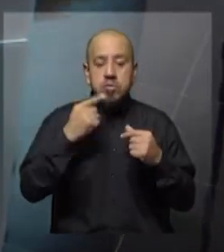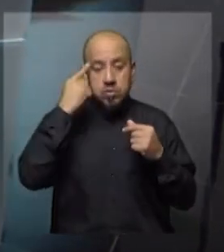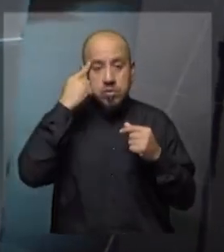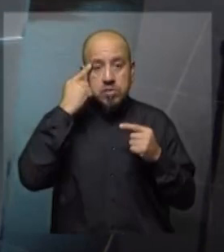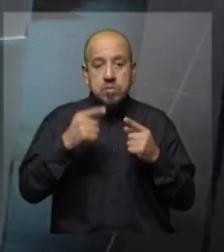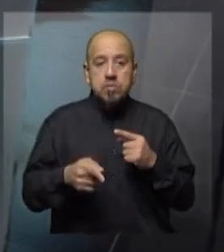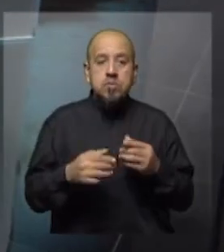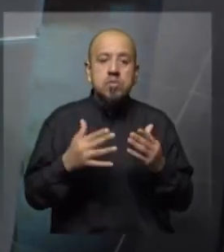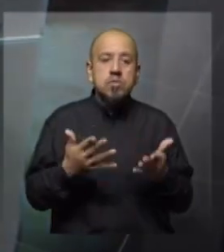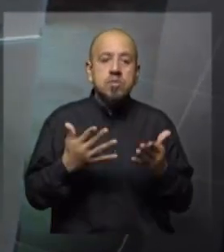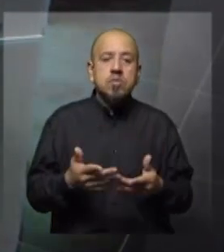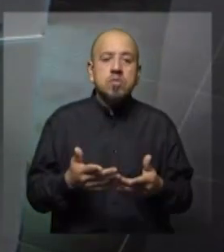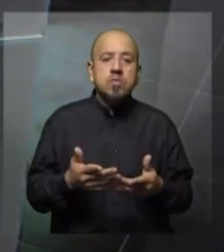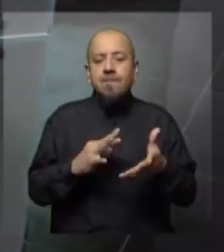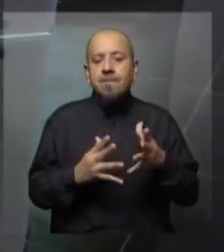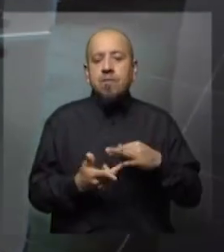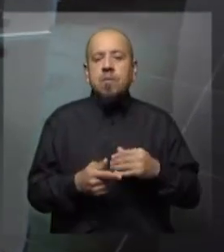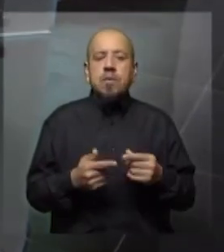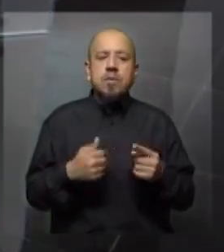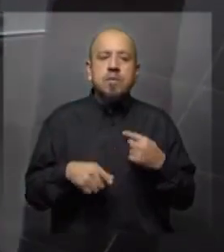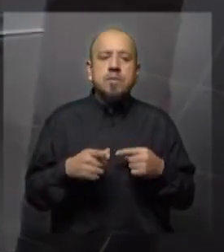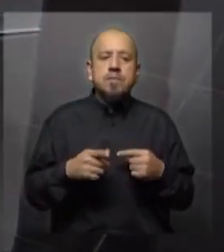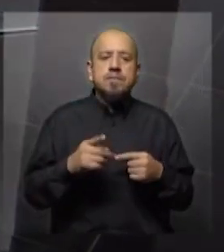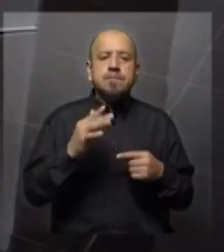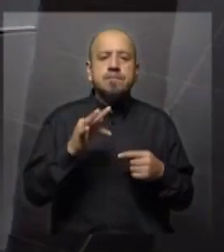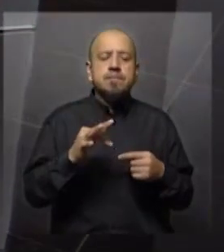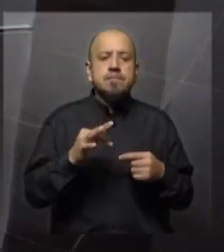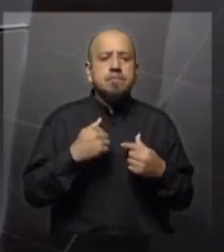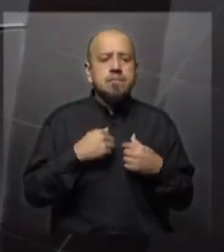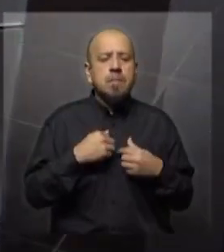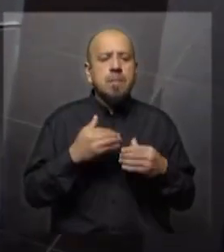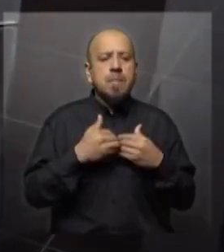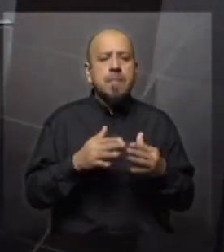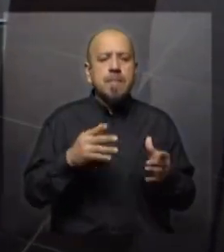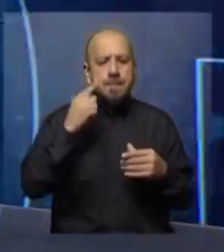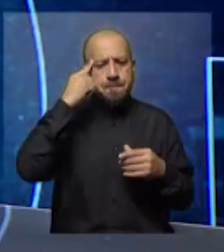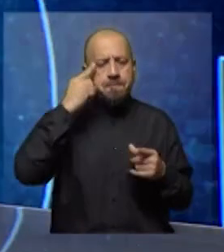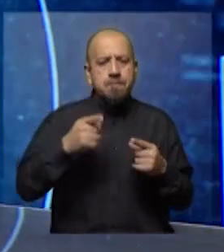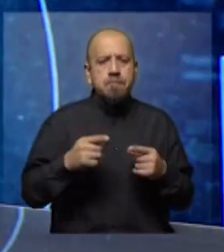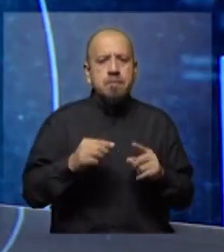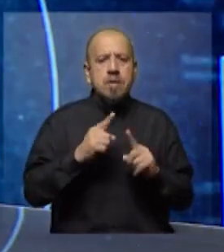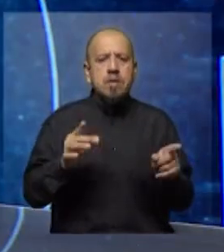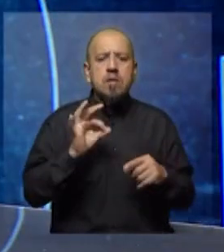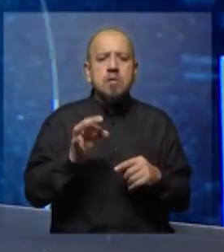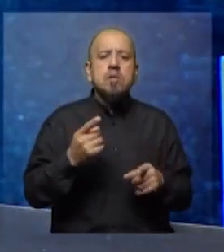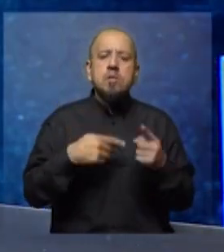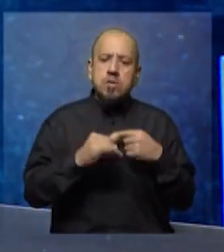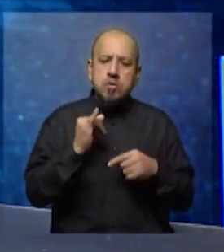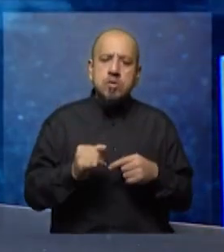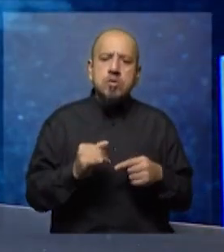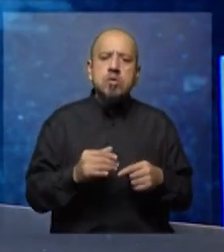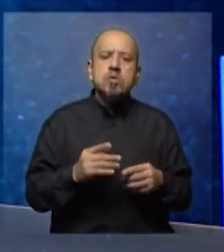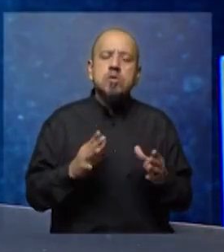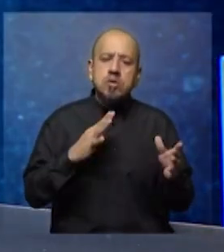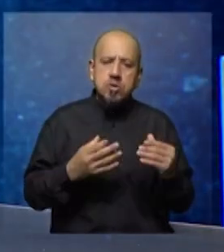que nos da como esa especie franqueza limpieza para empezar a pensar No desde cero pero tratar de hacer un